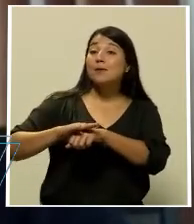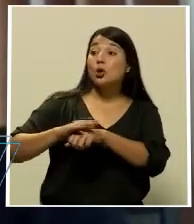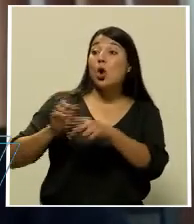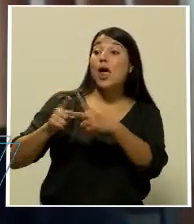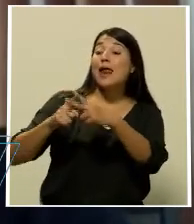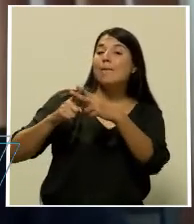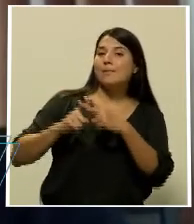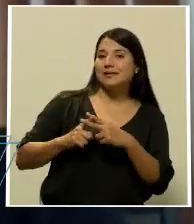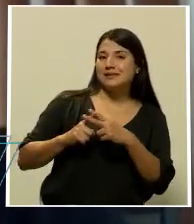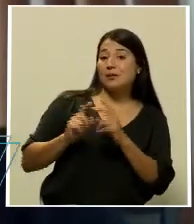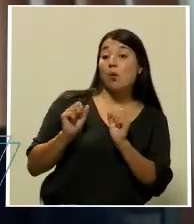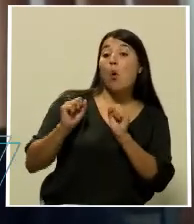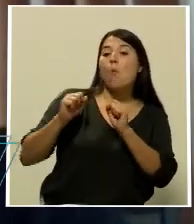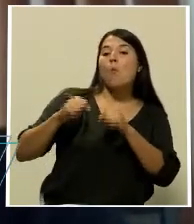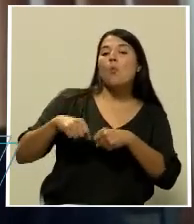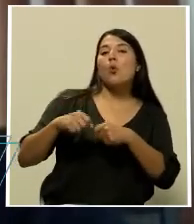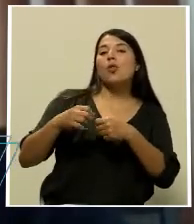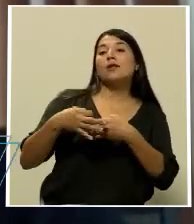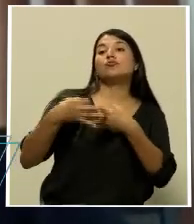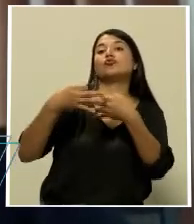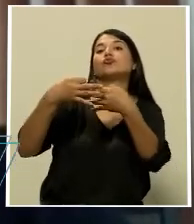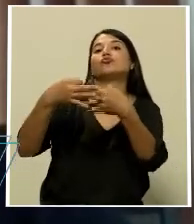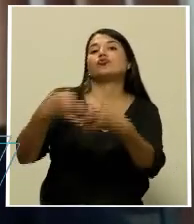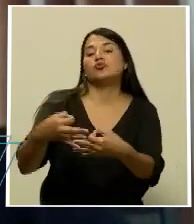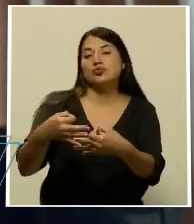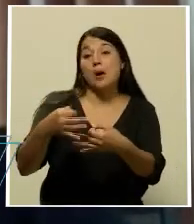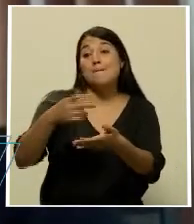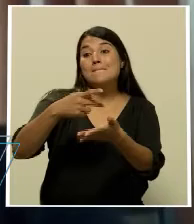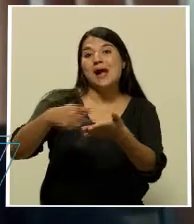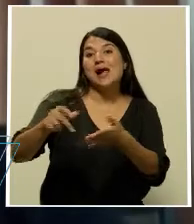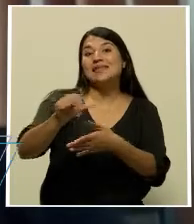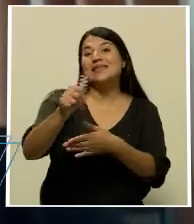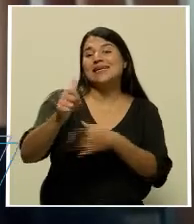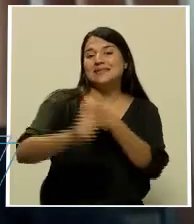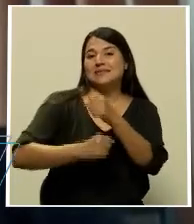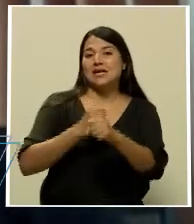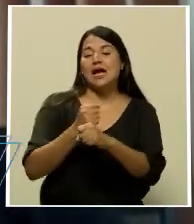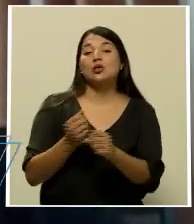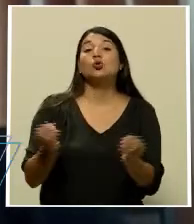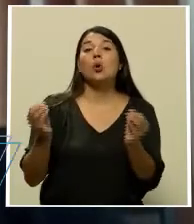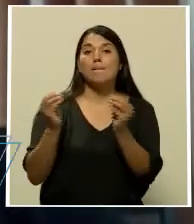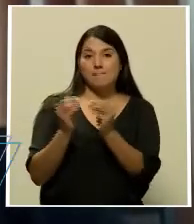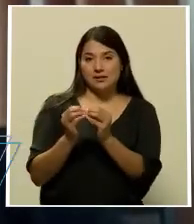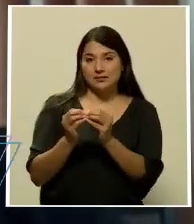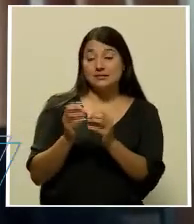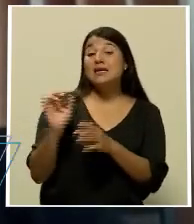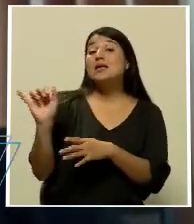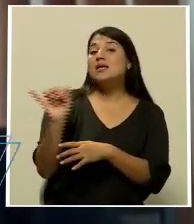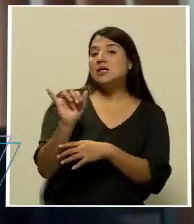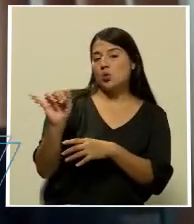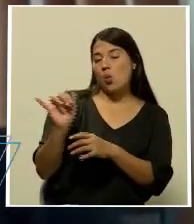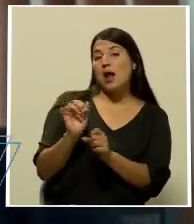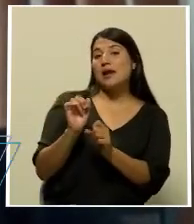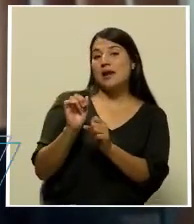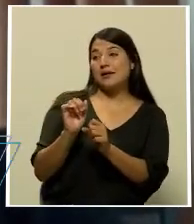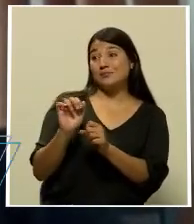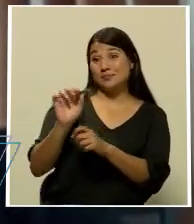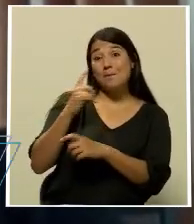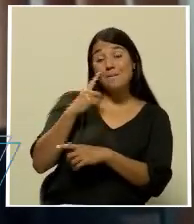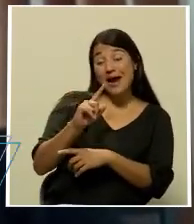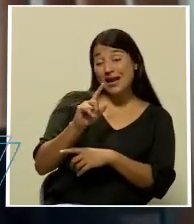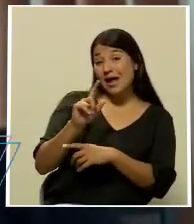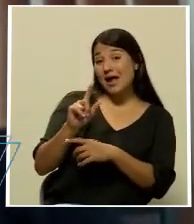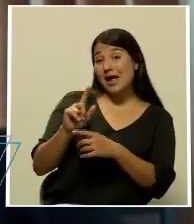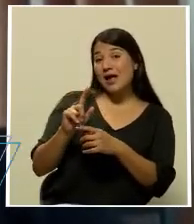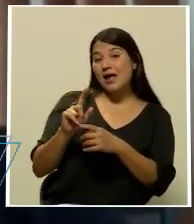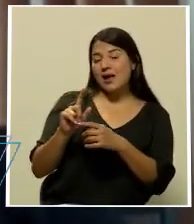la porción en colones a 10 años. Misma operación que se hizo para el tramo que se pasó de dólares